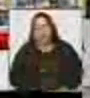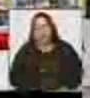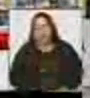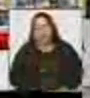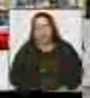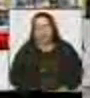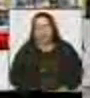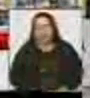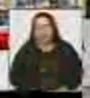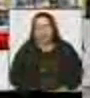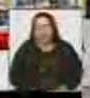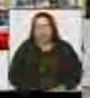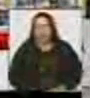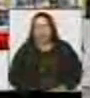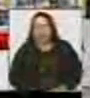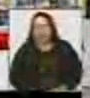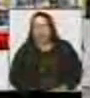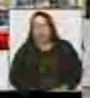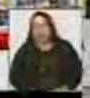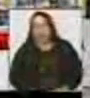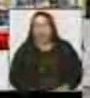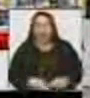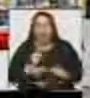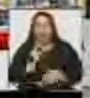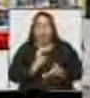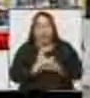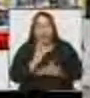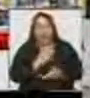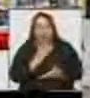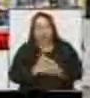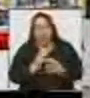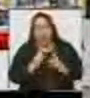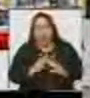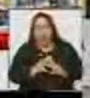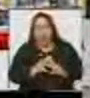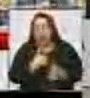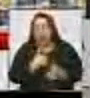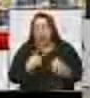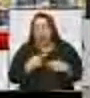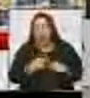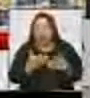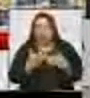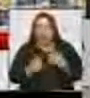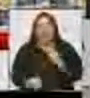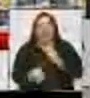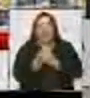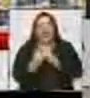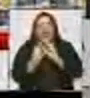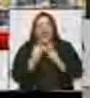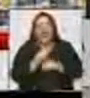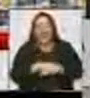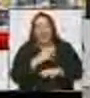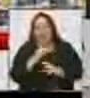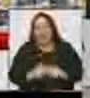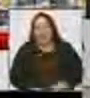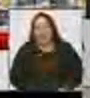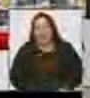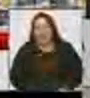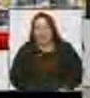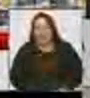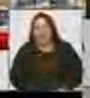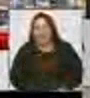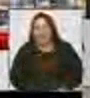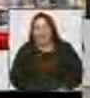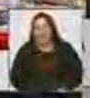presidente. Y ese proyecto es precisamente para evitar eso. Ojalá, yo también pido audiencia, podamos conversar sobre el proyecto y podamos verlo